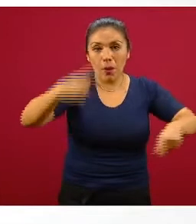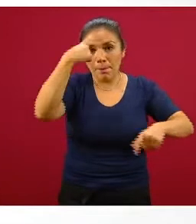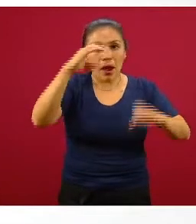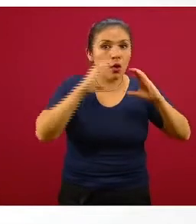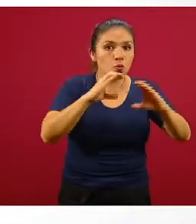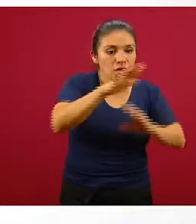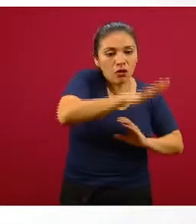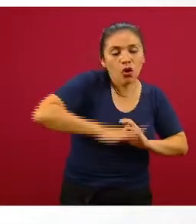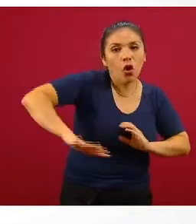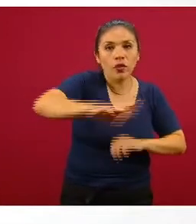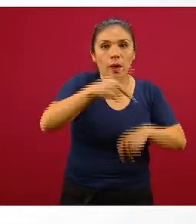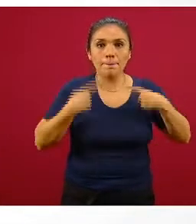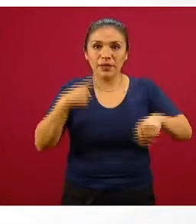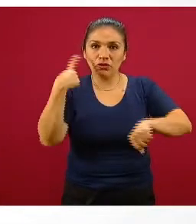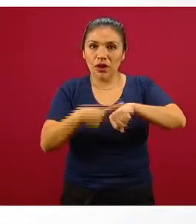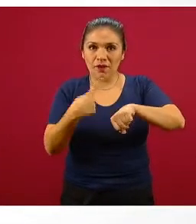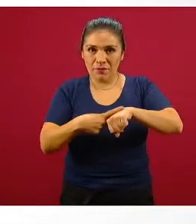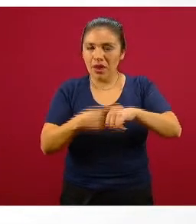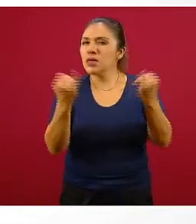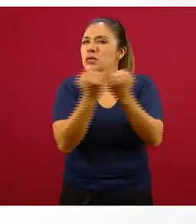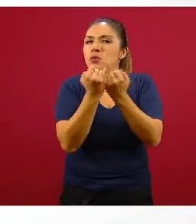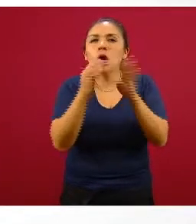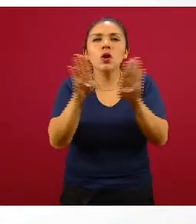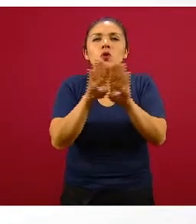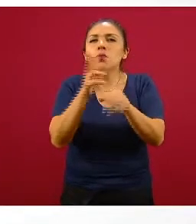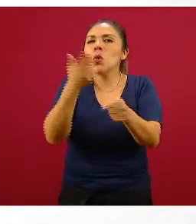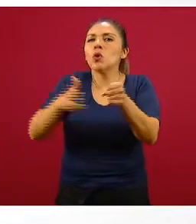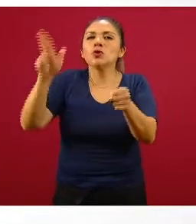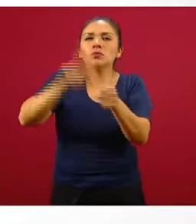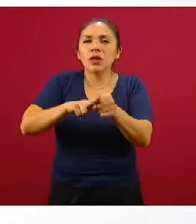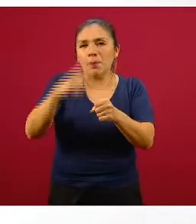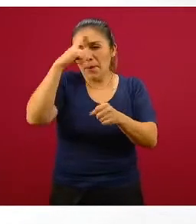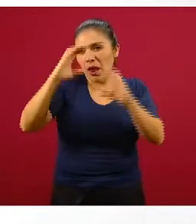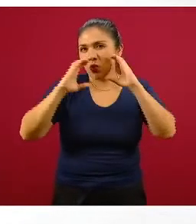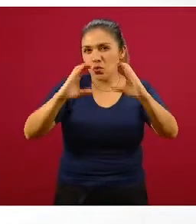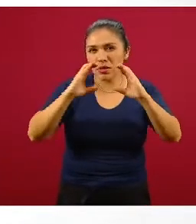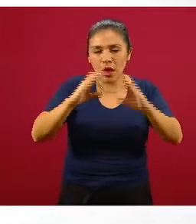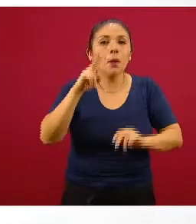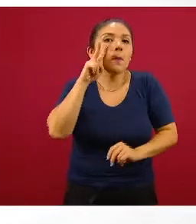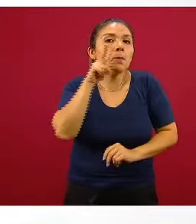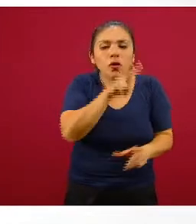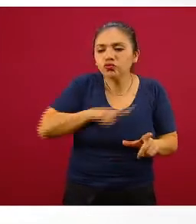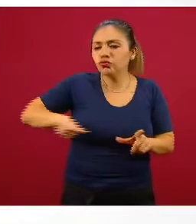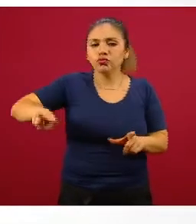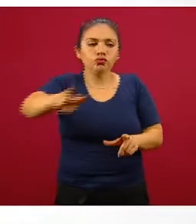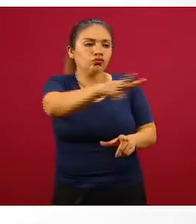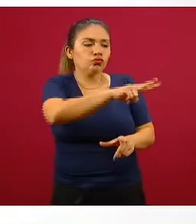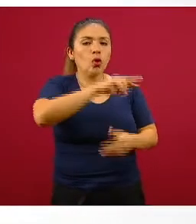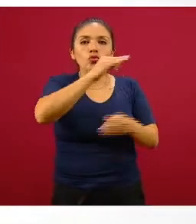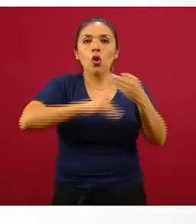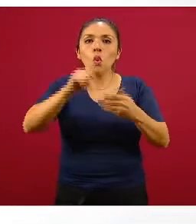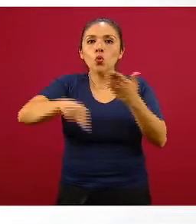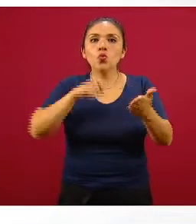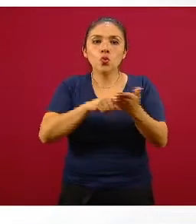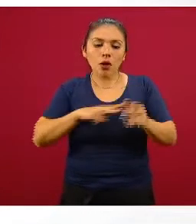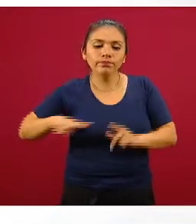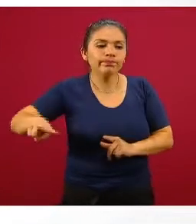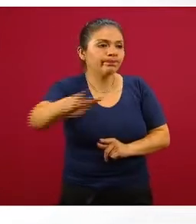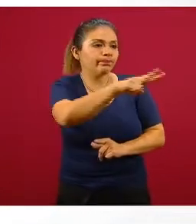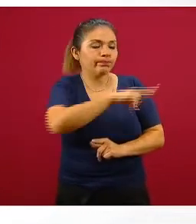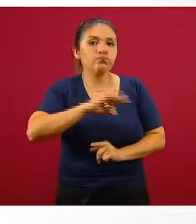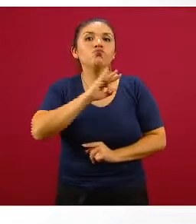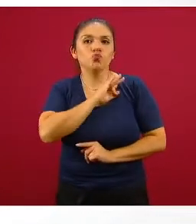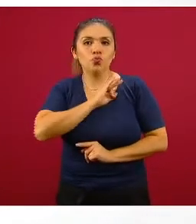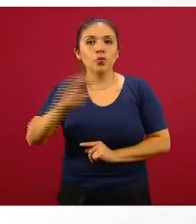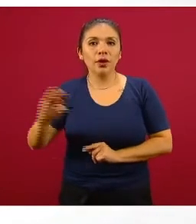los pacientes, como se tiene en las unidades de cuidados intensivos, que le da una visibilidad alrededor para ver lo que necesiten